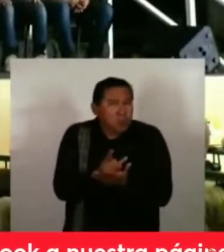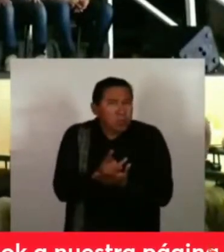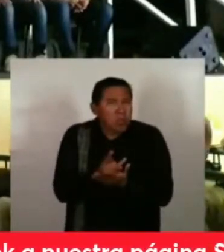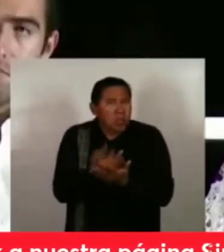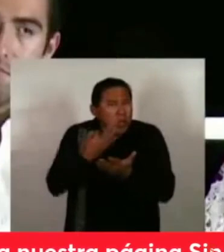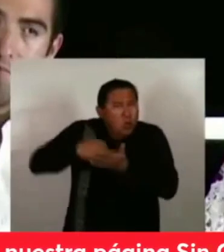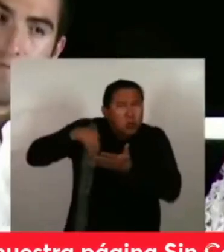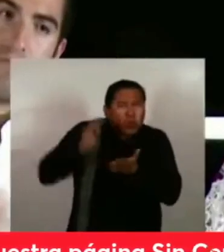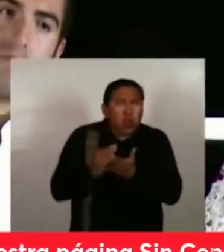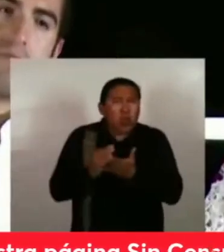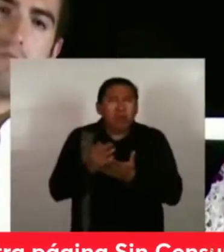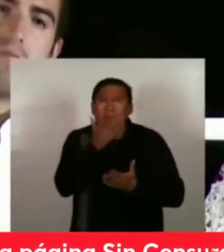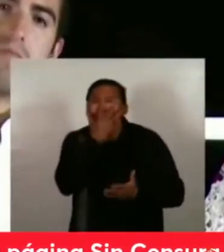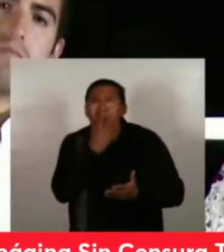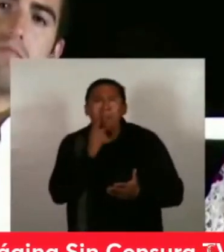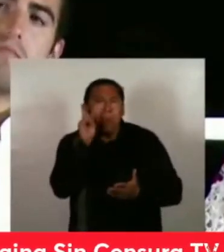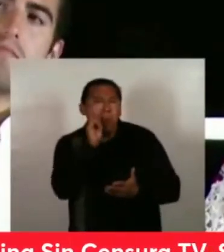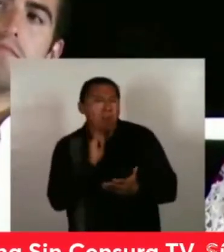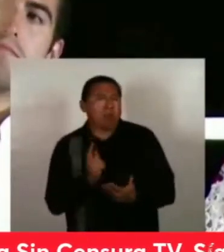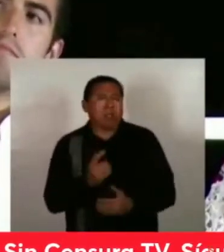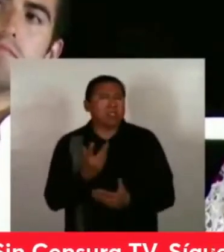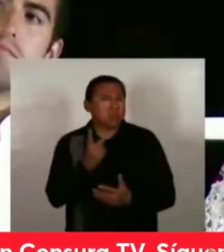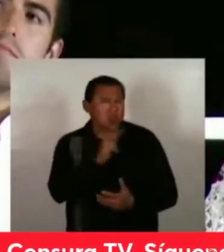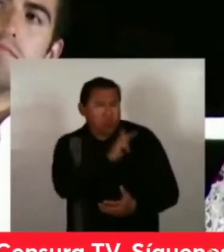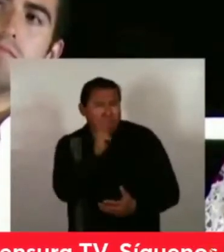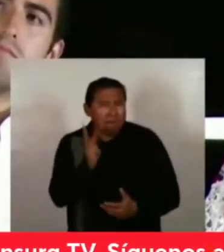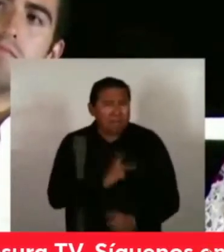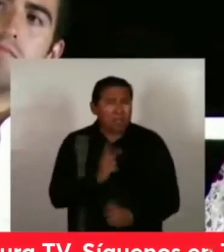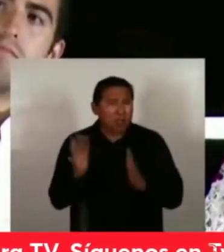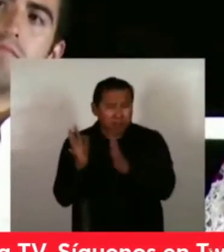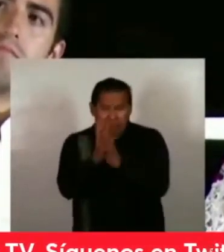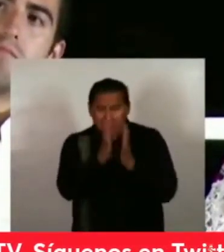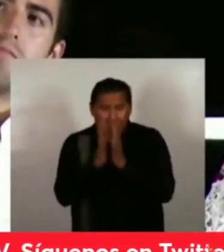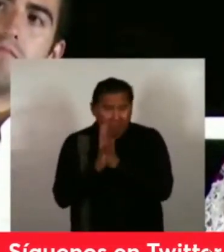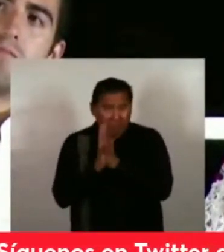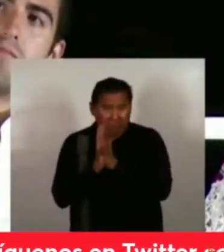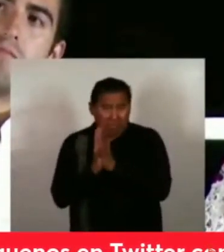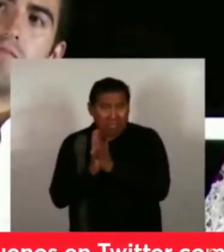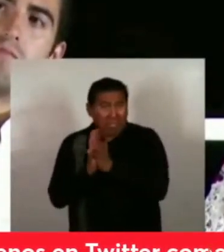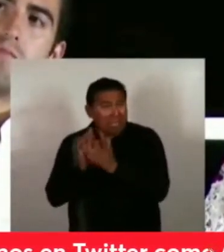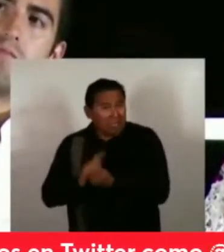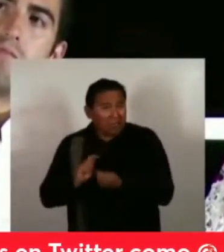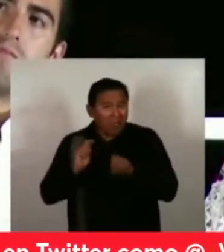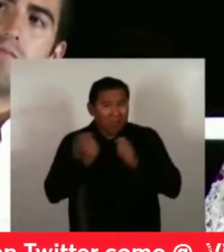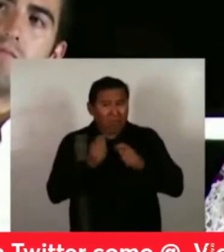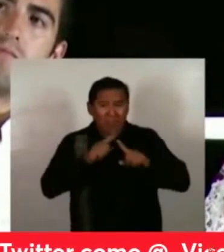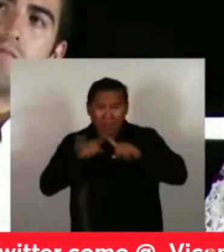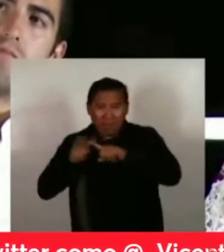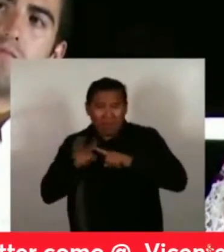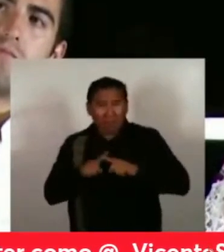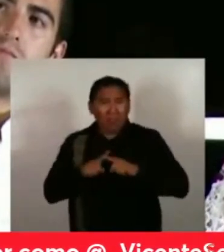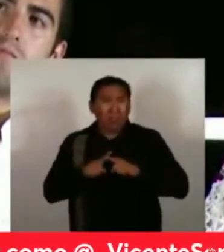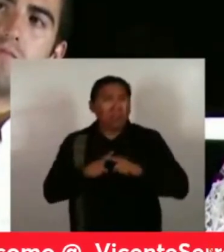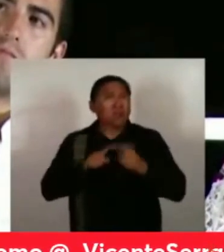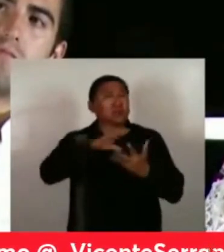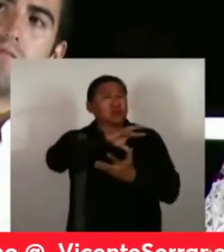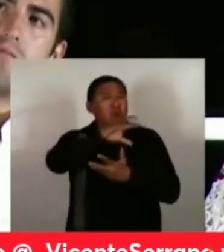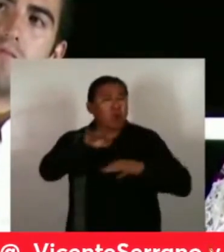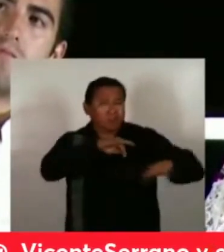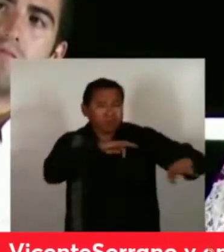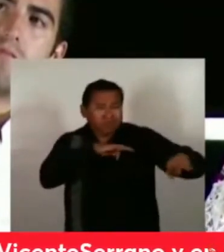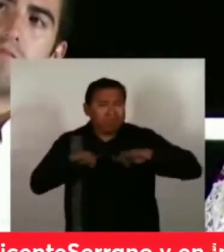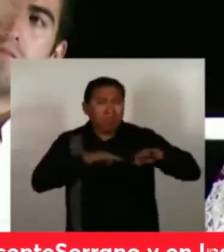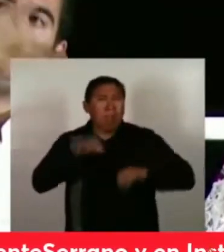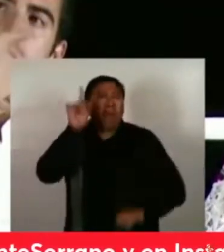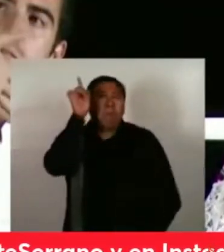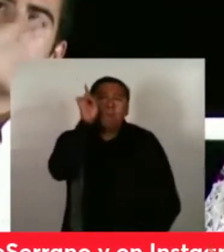héroes y heroínas que nos dieron patria y todos los que participaron en las transformaciones. También es todo el trabajo que han hecho